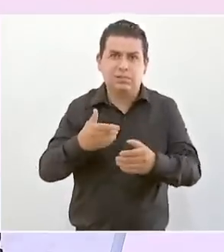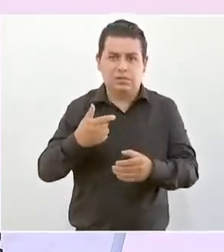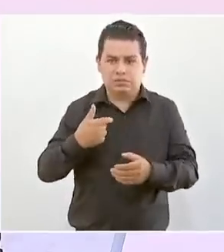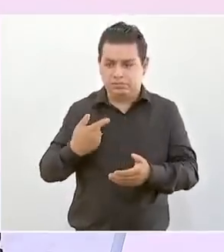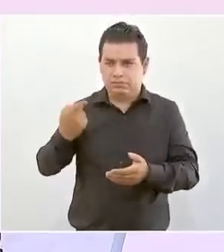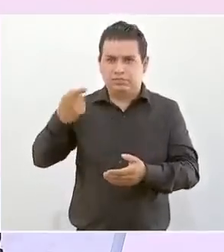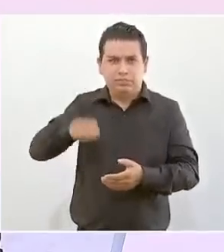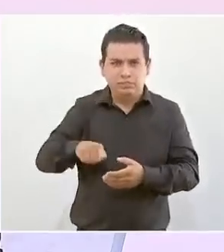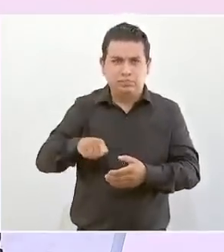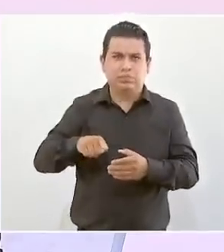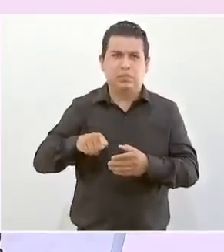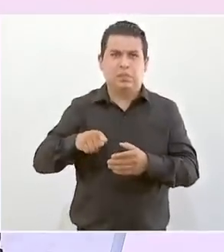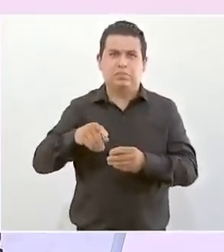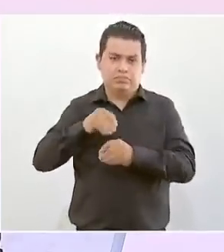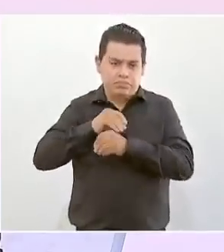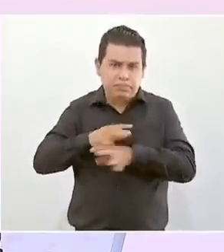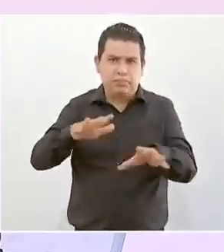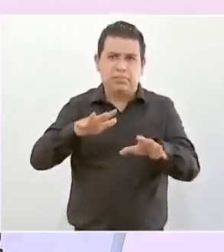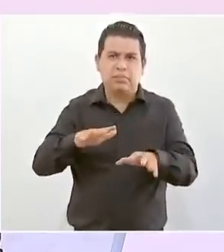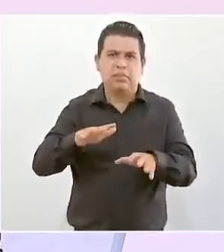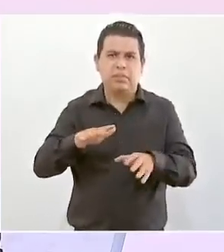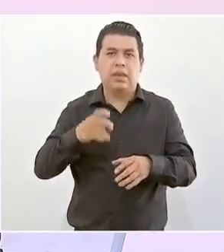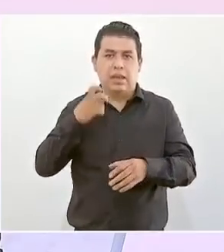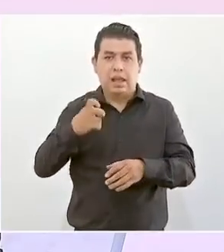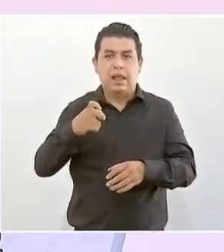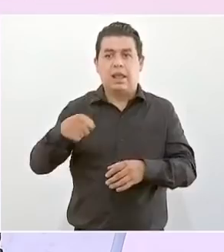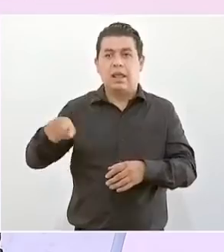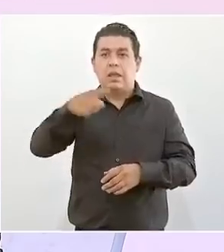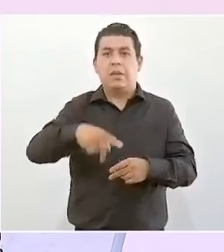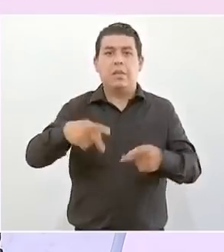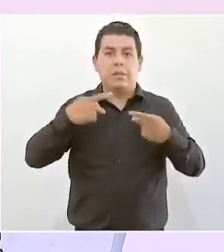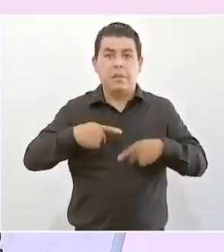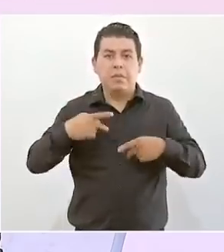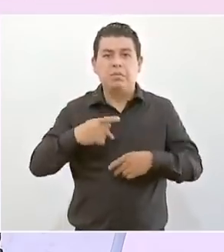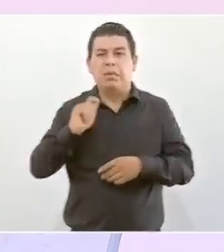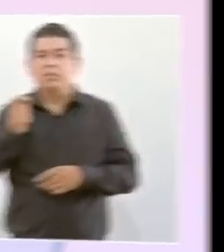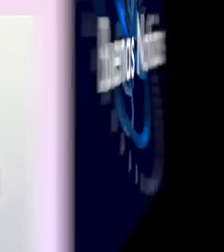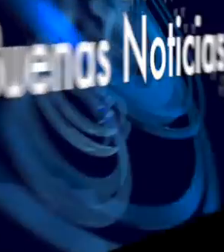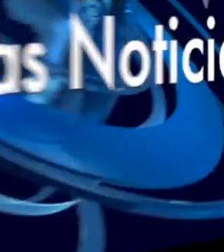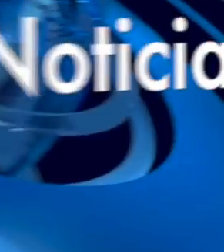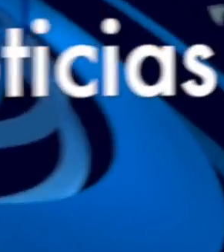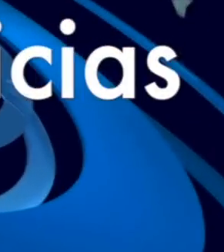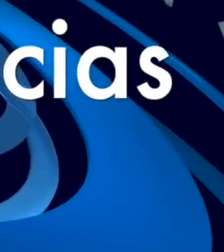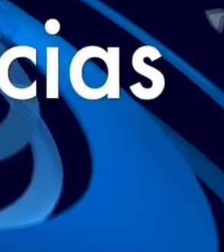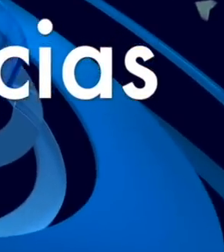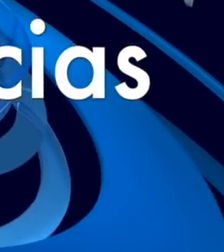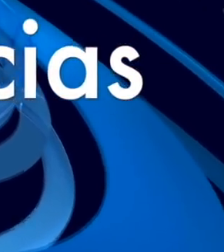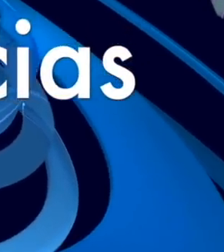del pueblo, sobre todo en beneficio de la gente más humilde, de la gente más pobre.